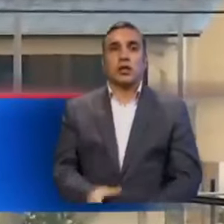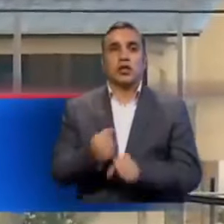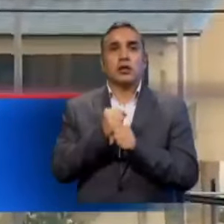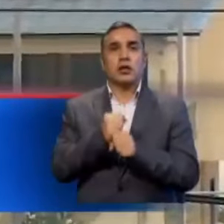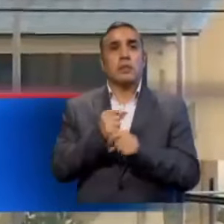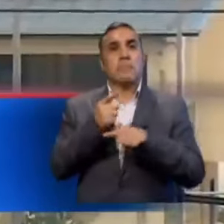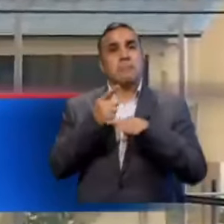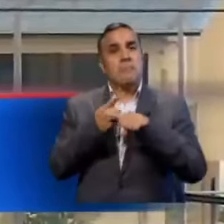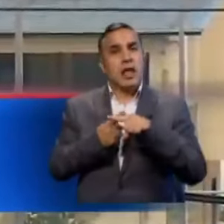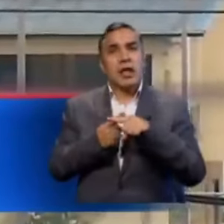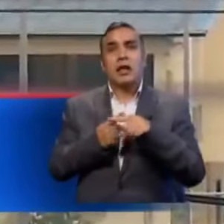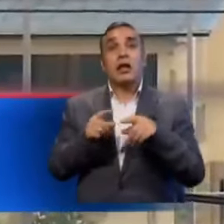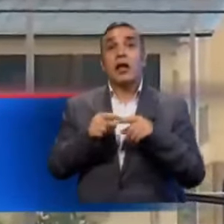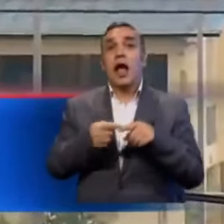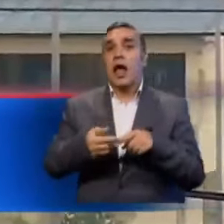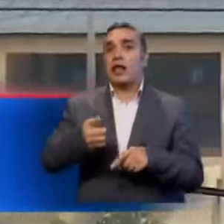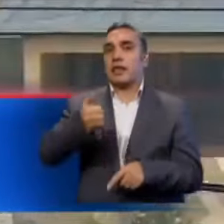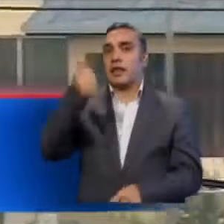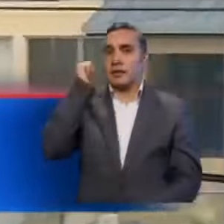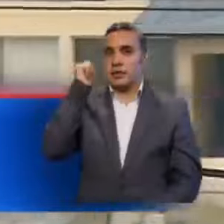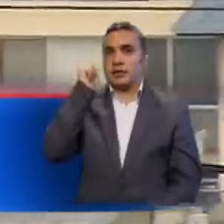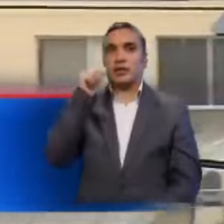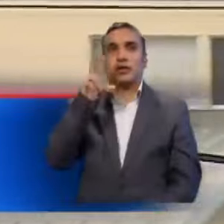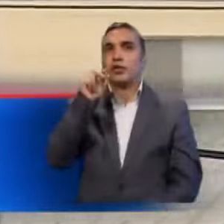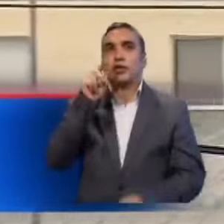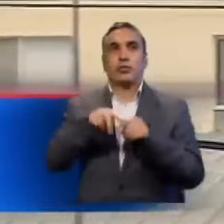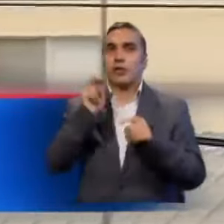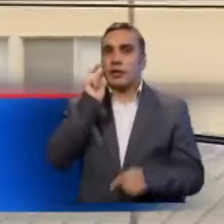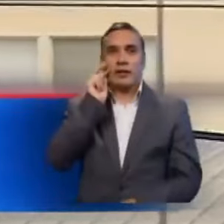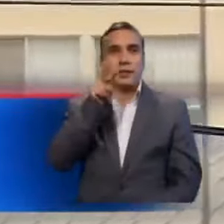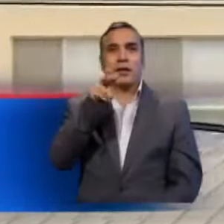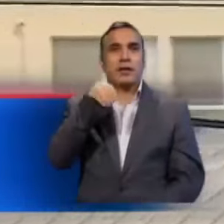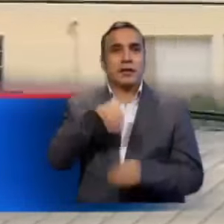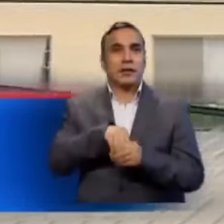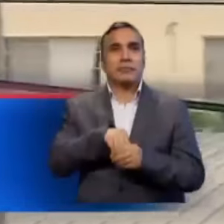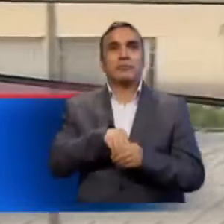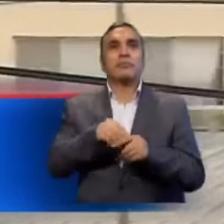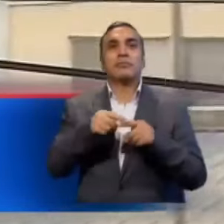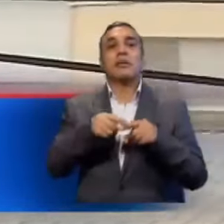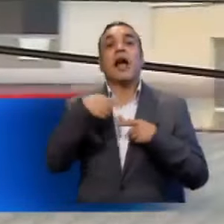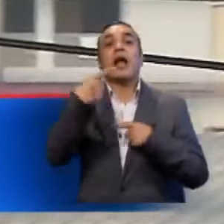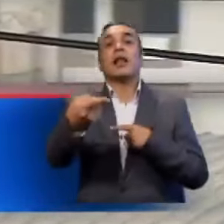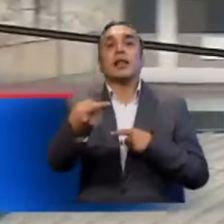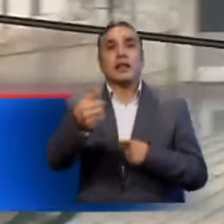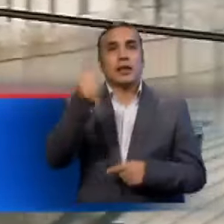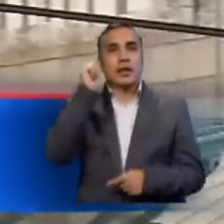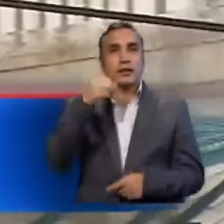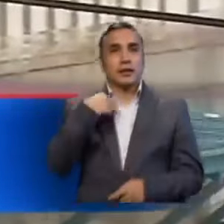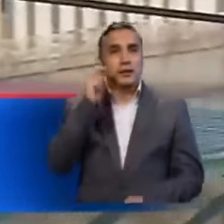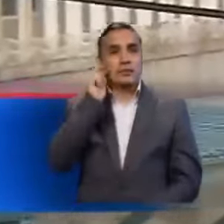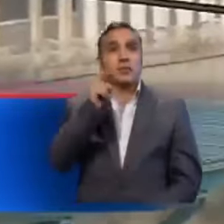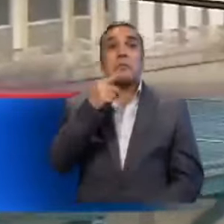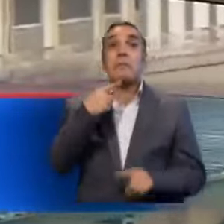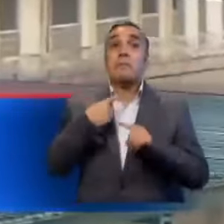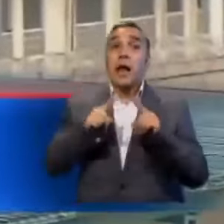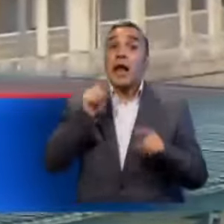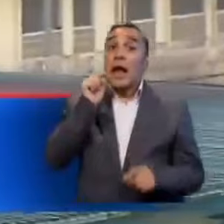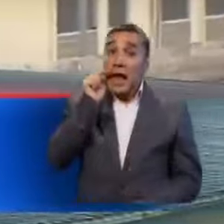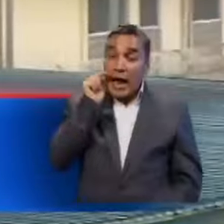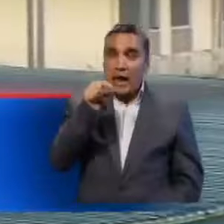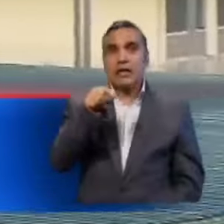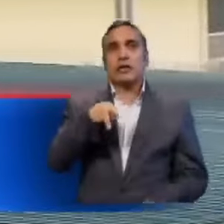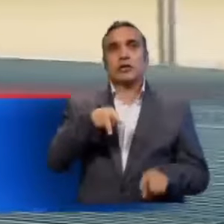seguridad media queda en la parte de atrás. No se la puede visualizar desde aquí, queda en la parte de atrás. Pero fue ahí